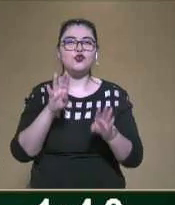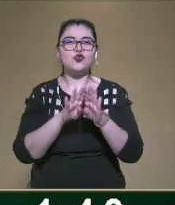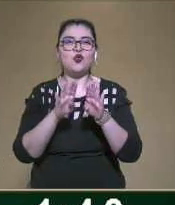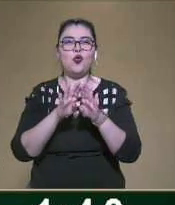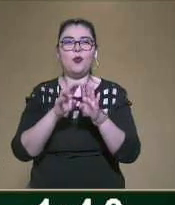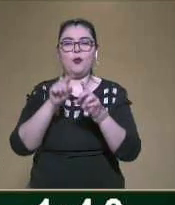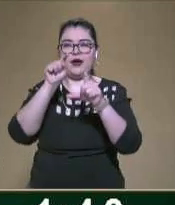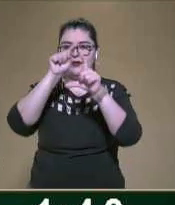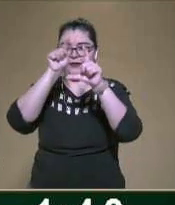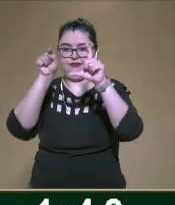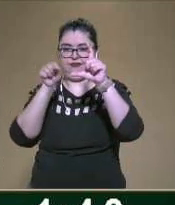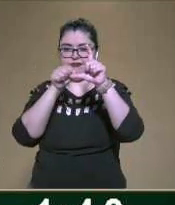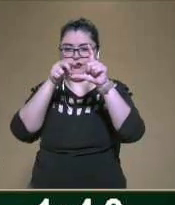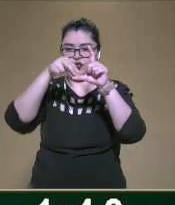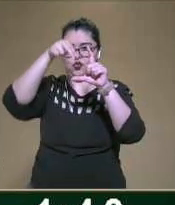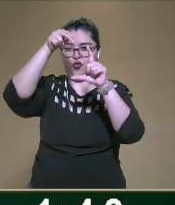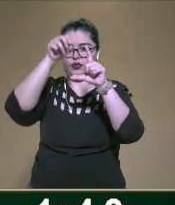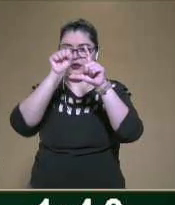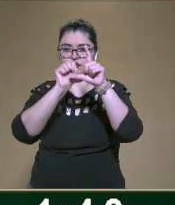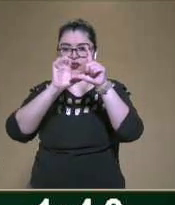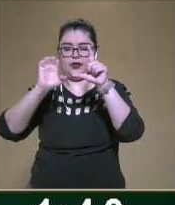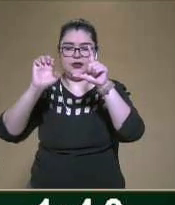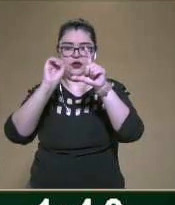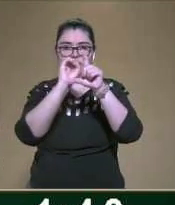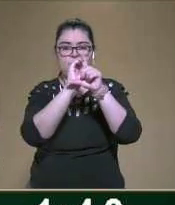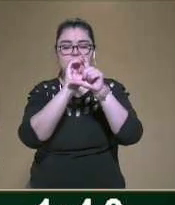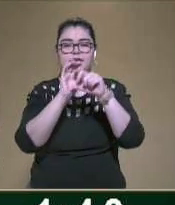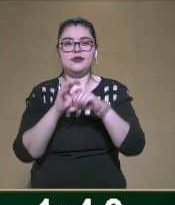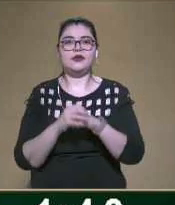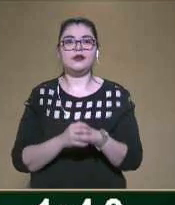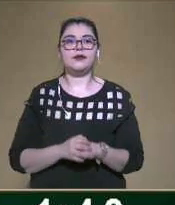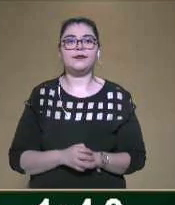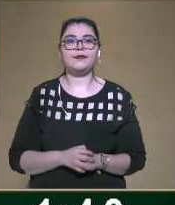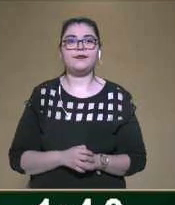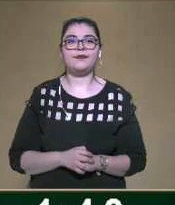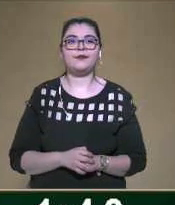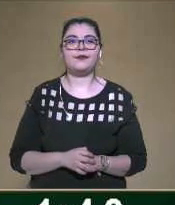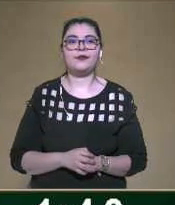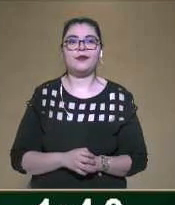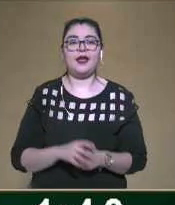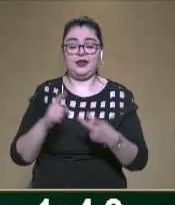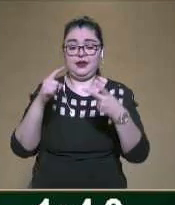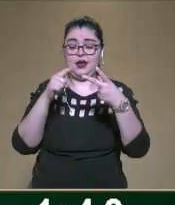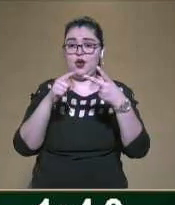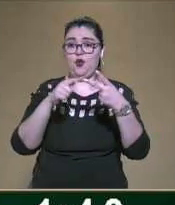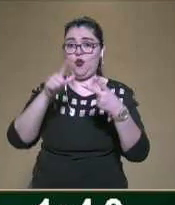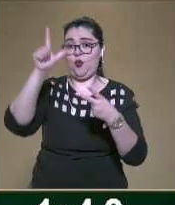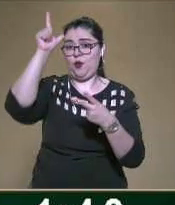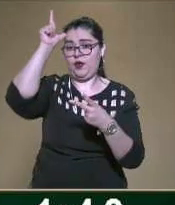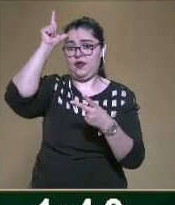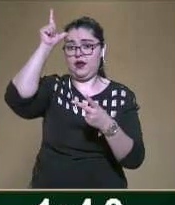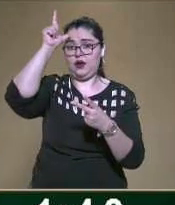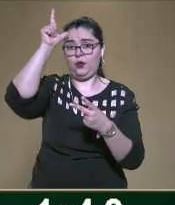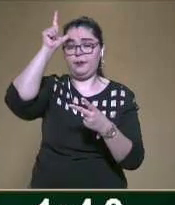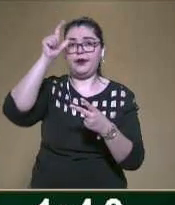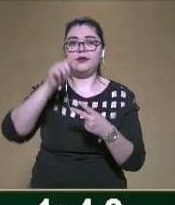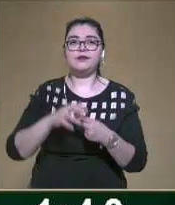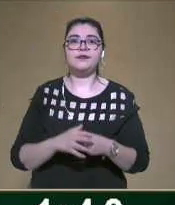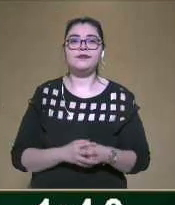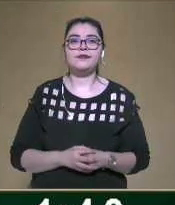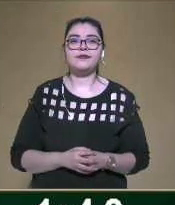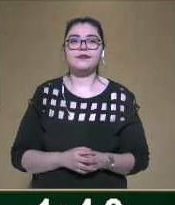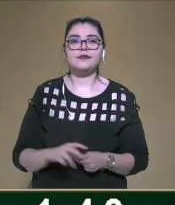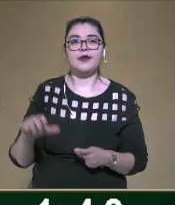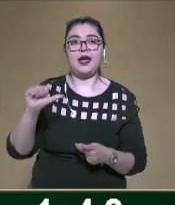al este, maestro? A ver, pues muy sencillo. Es el municipio de Guadalupe. Guadalupe, lo voy a abreviar. Guadalupe. Y hay